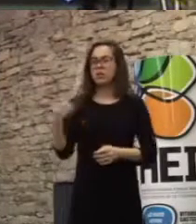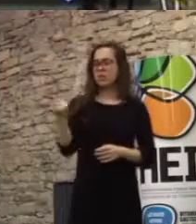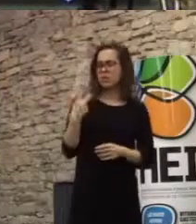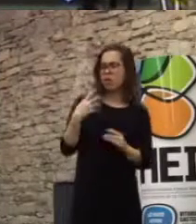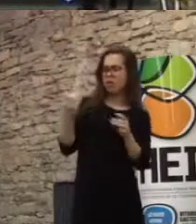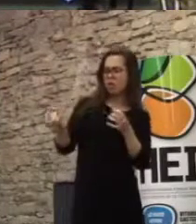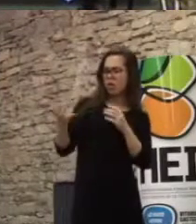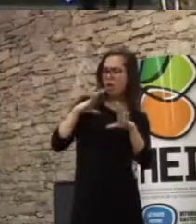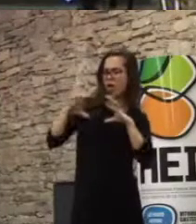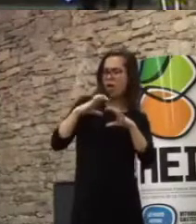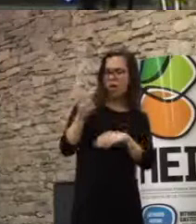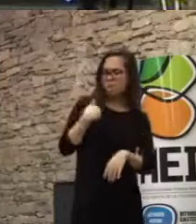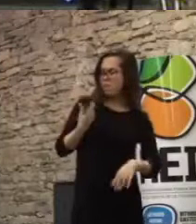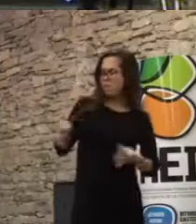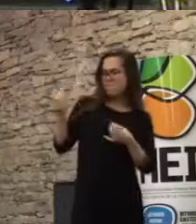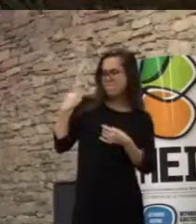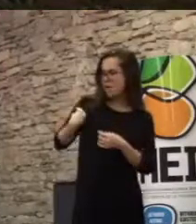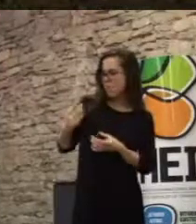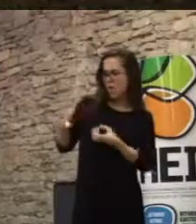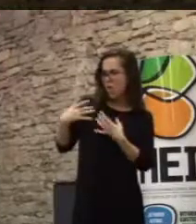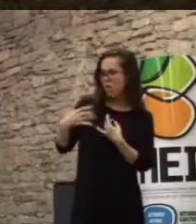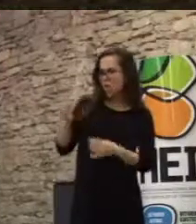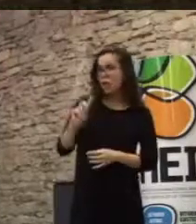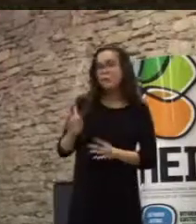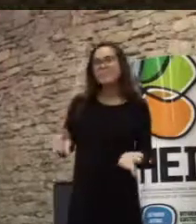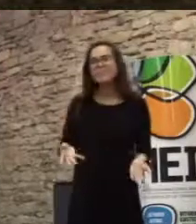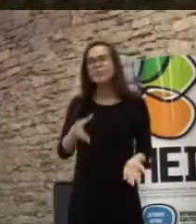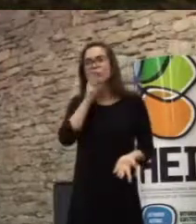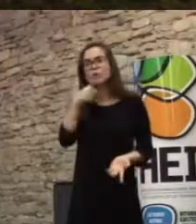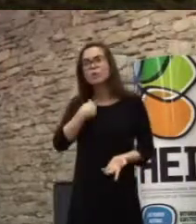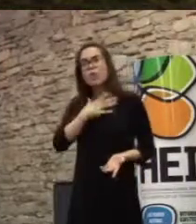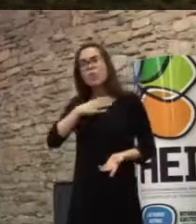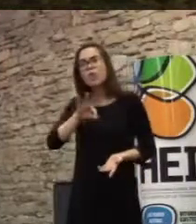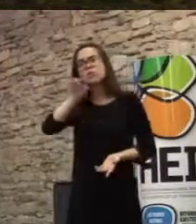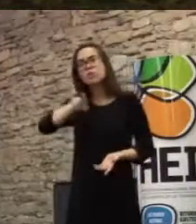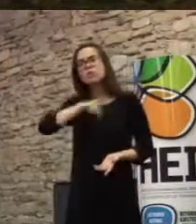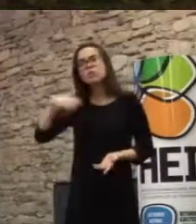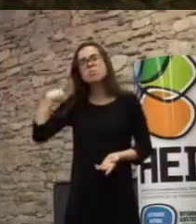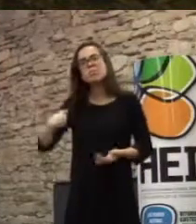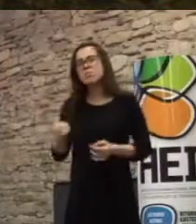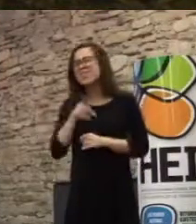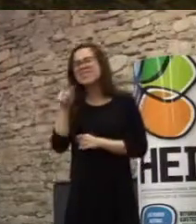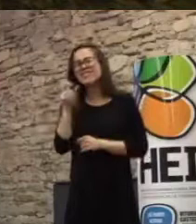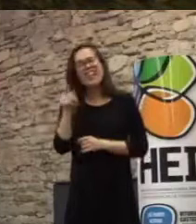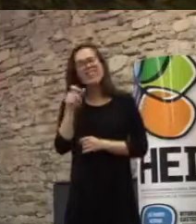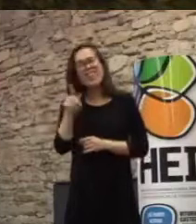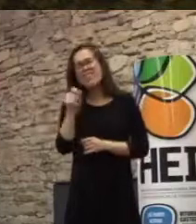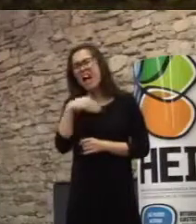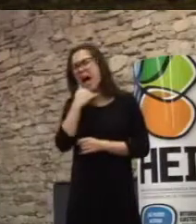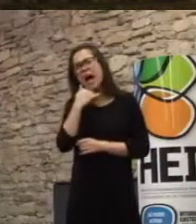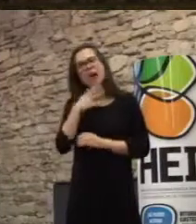apunto a lo mismo y es que no puedes por muy bien que lo quieras hacer no puedes vas a cambiar la historia